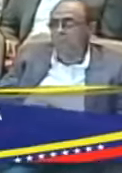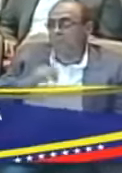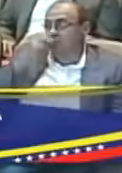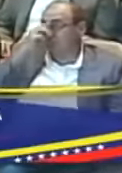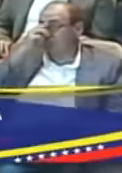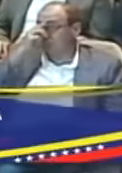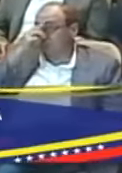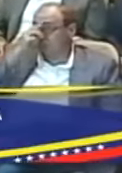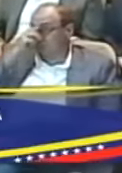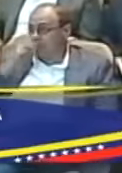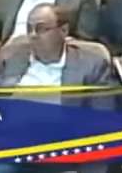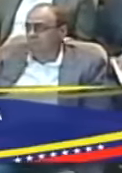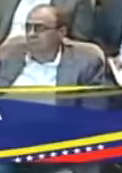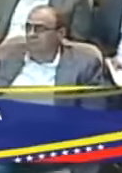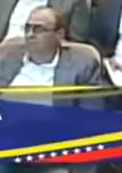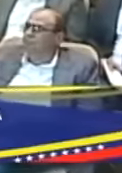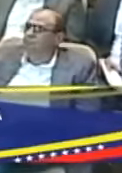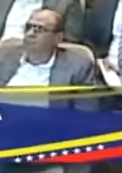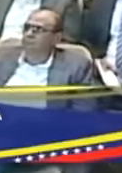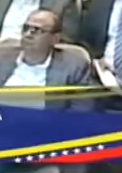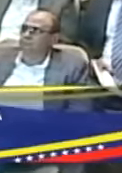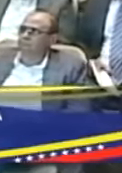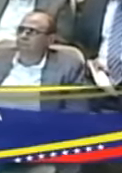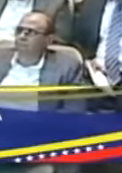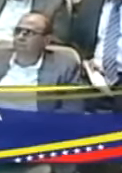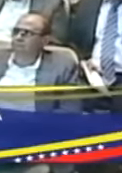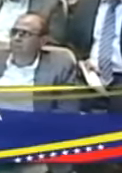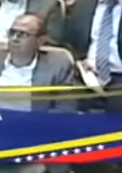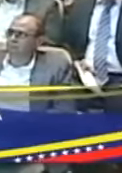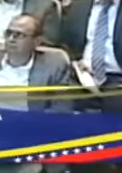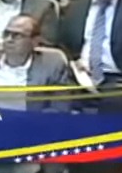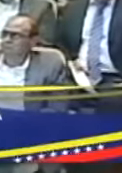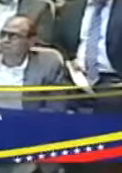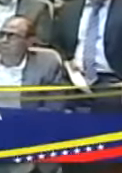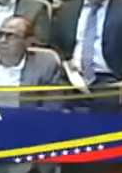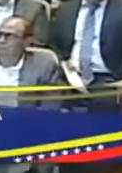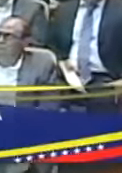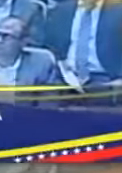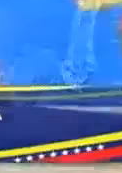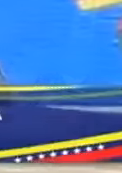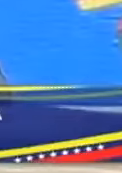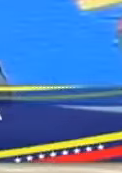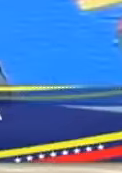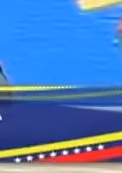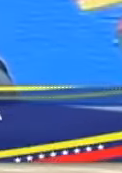lejano las verdades del hiriente